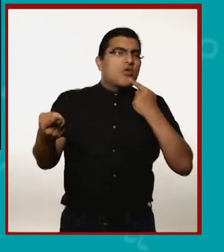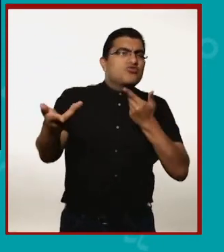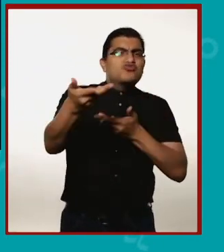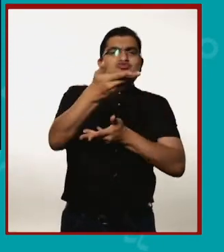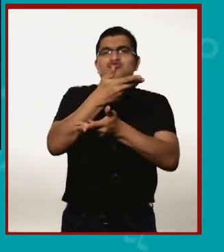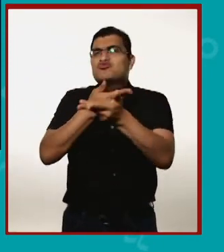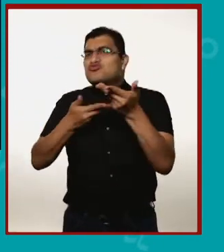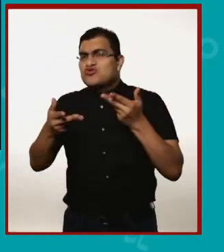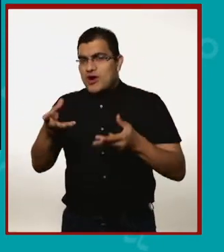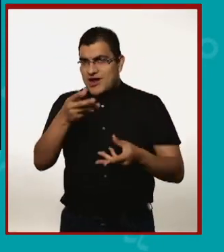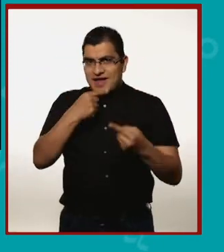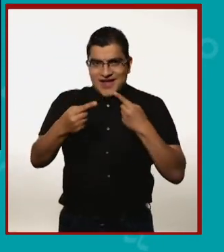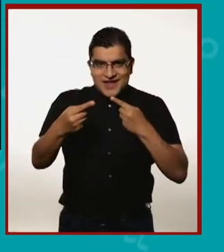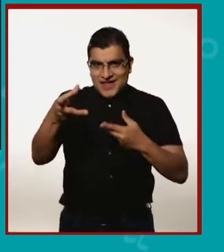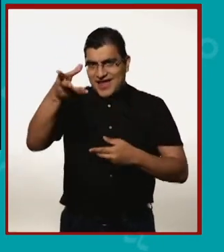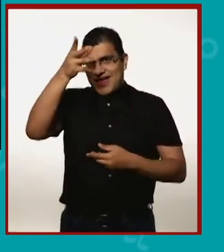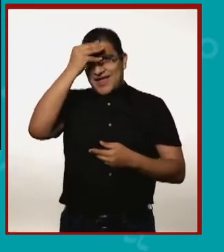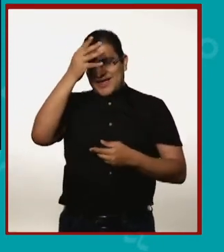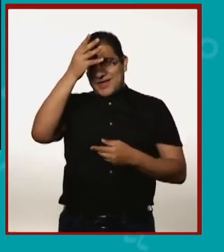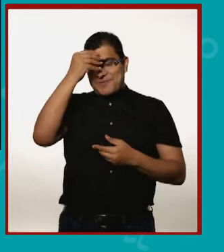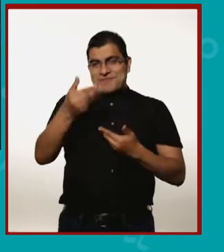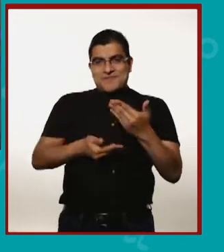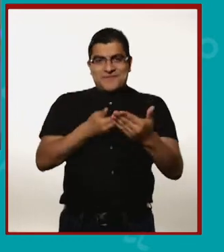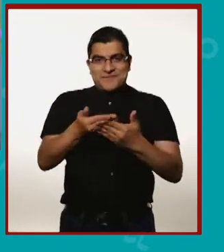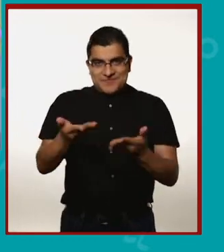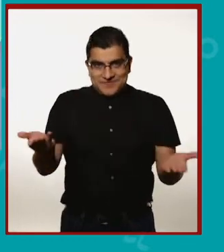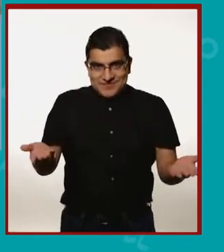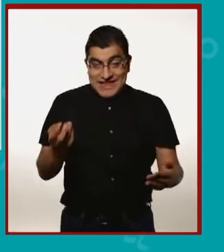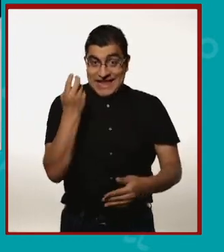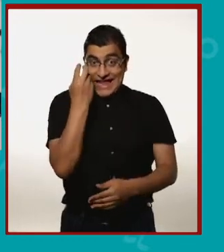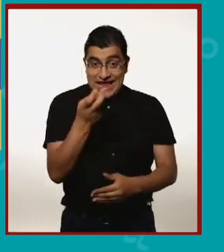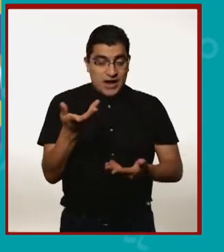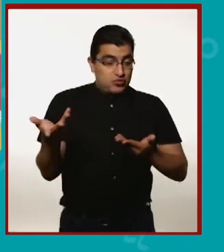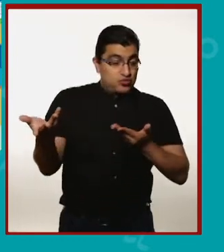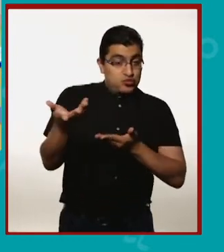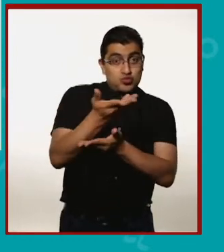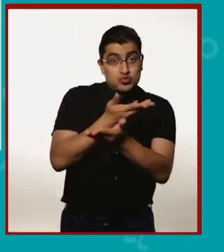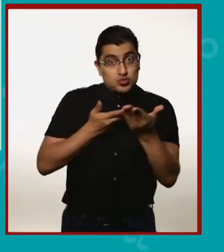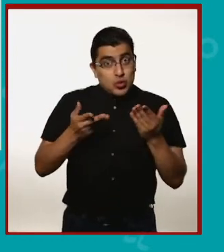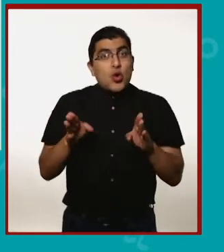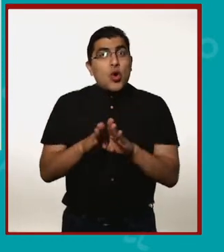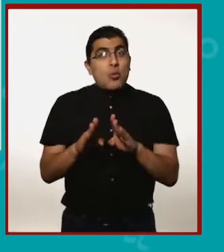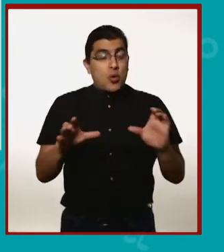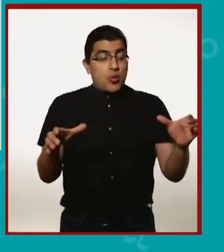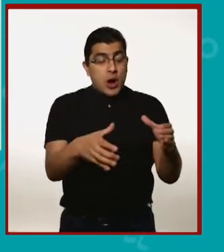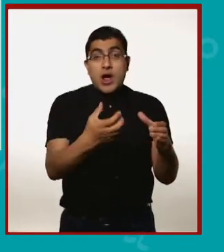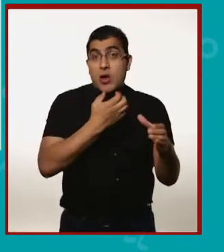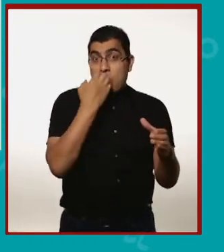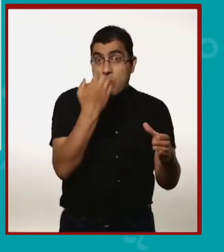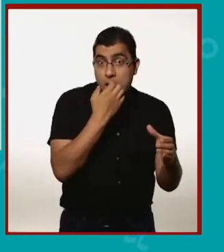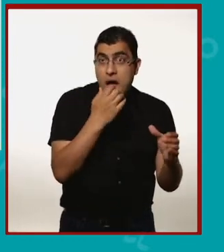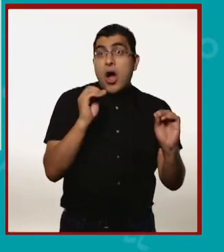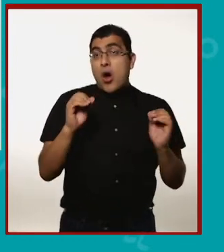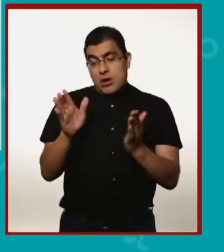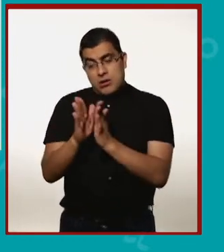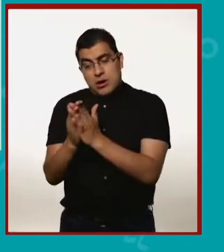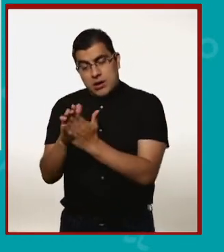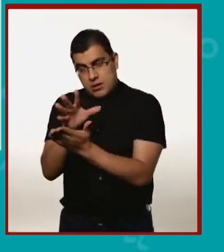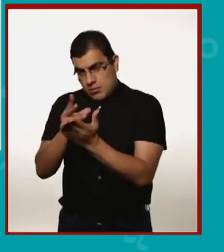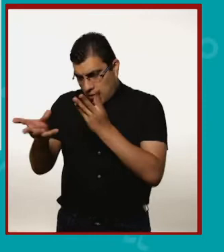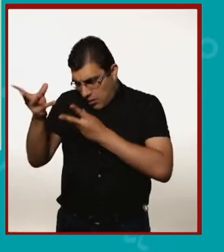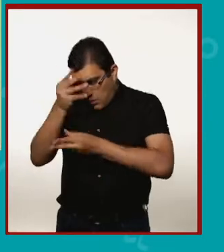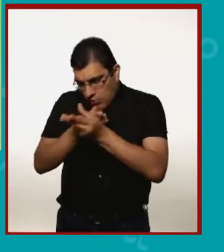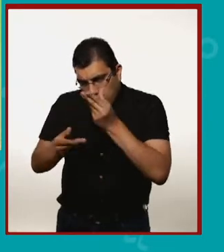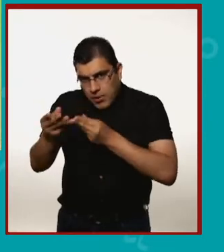llamamos diálogo de saberes. En muchas ocasiones, este intercambio se lleva a cabo en las aulas y en los libros